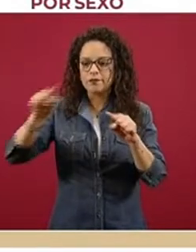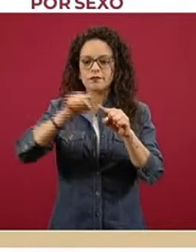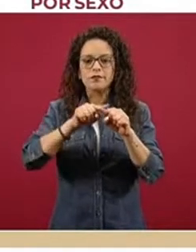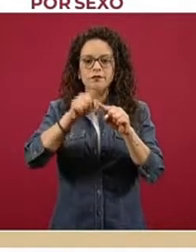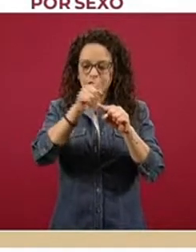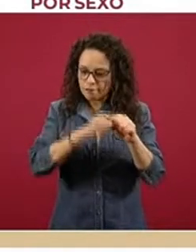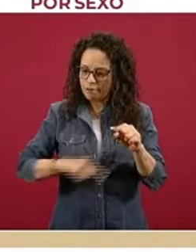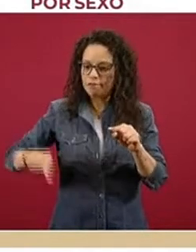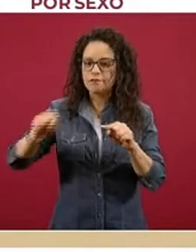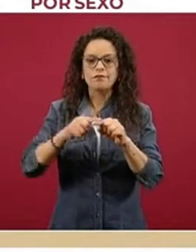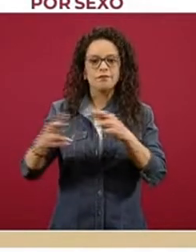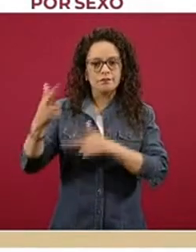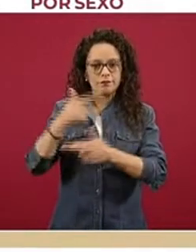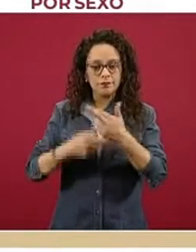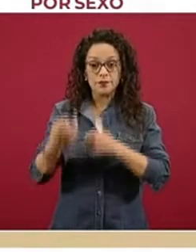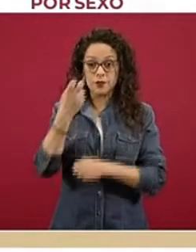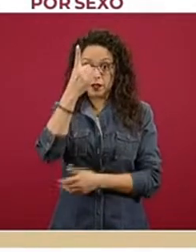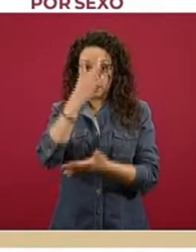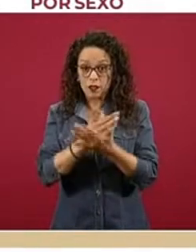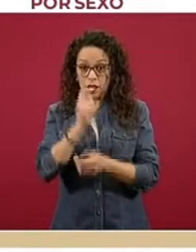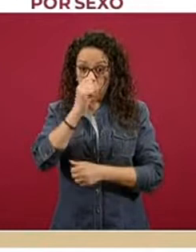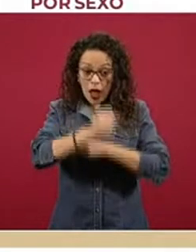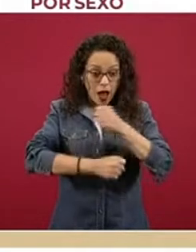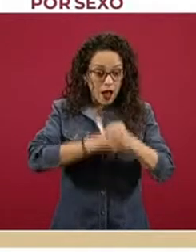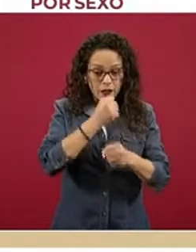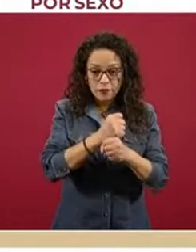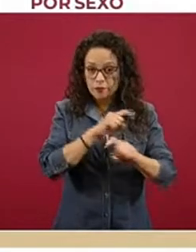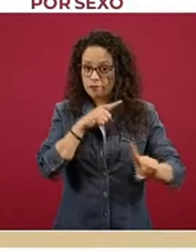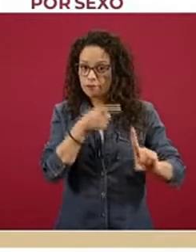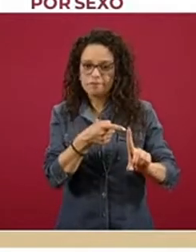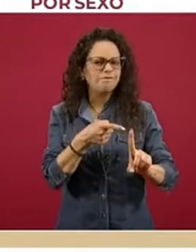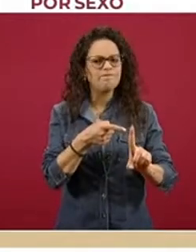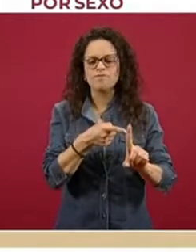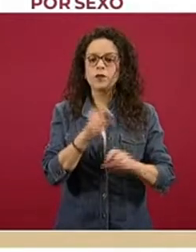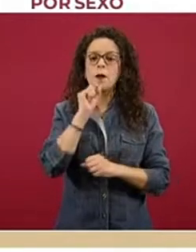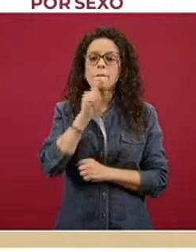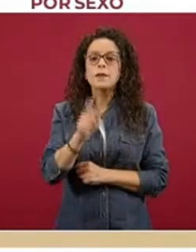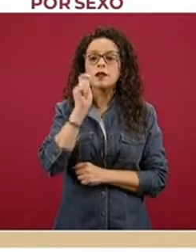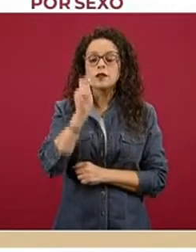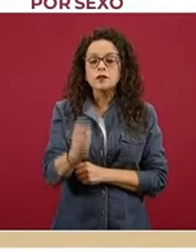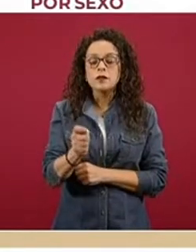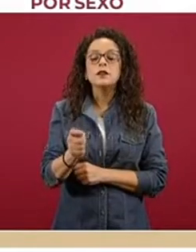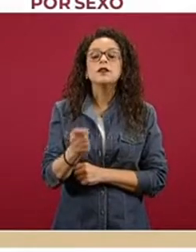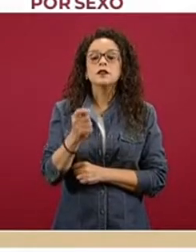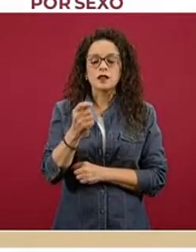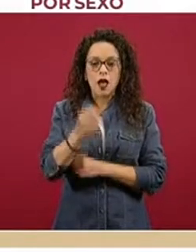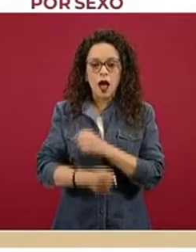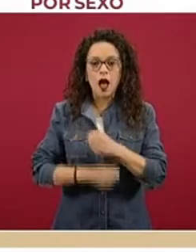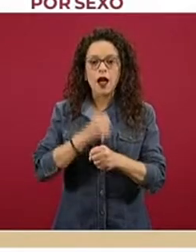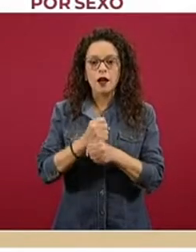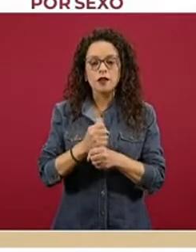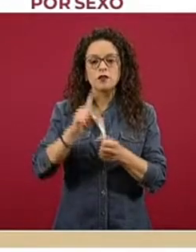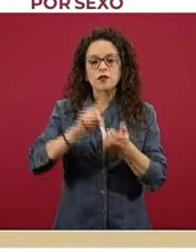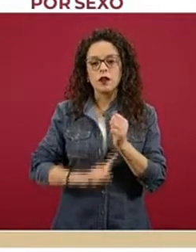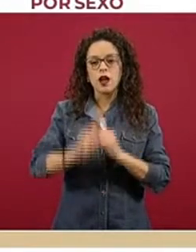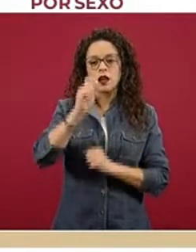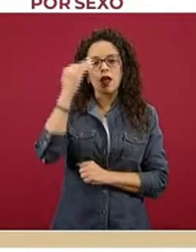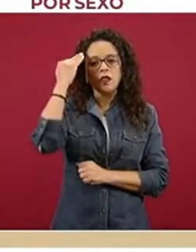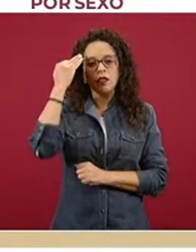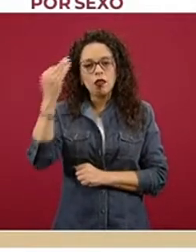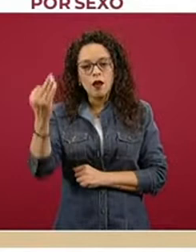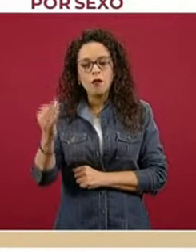de los años en particular, sino también dentro del año, de las estaciones del año y de las